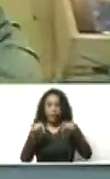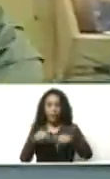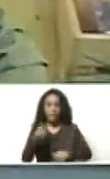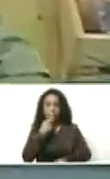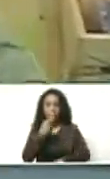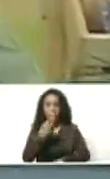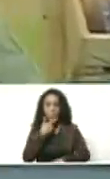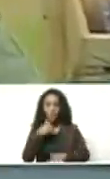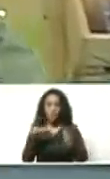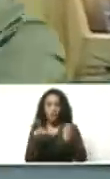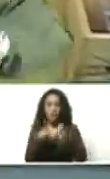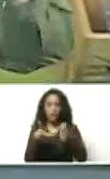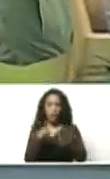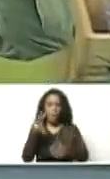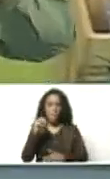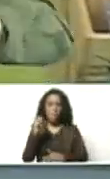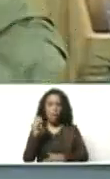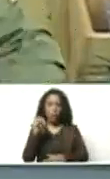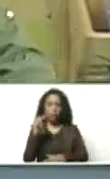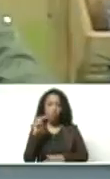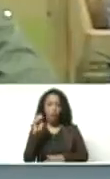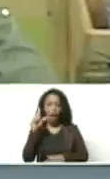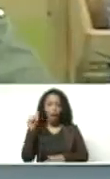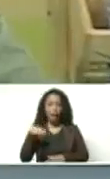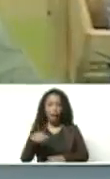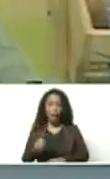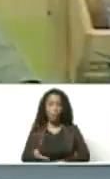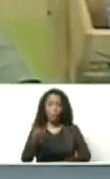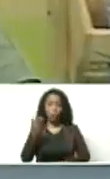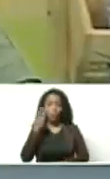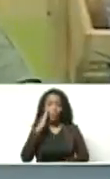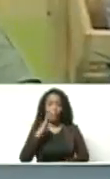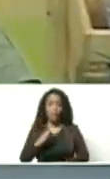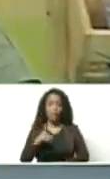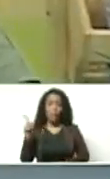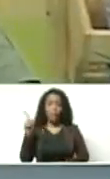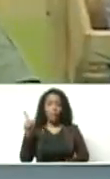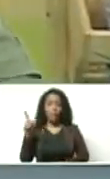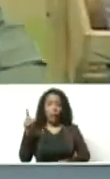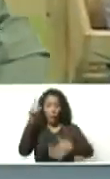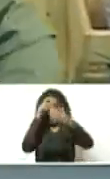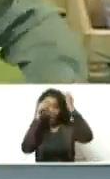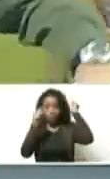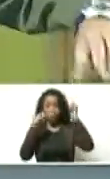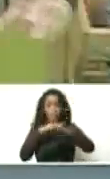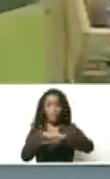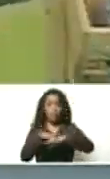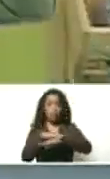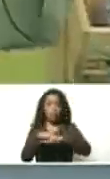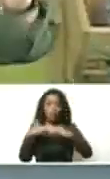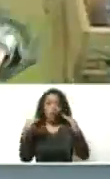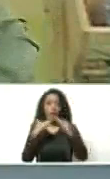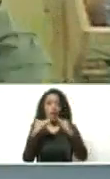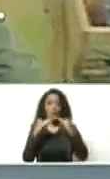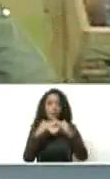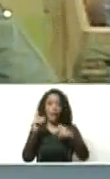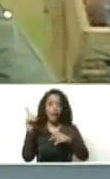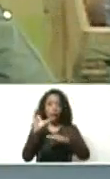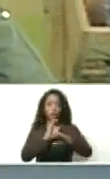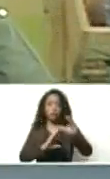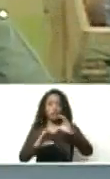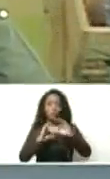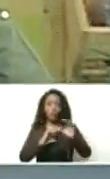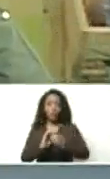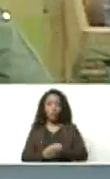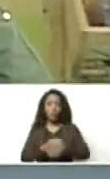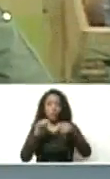hermoso liceo, Manuel Palacio Fajardo, un eminente barinés, por cierto. Fue canciller, fue ministro de Hacienda, fue científico,